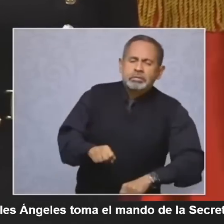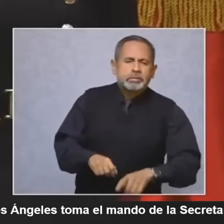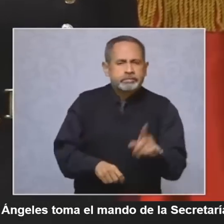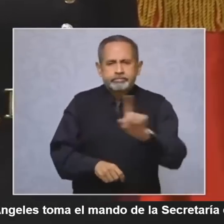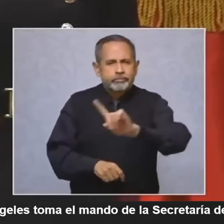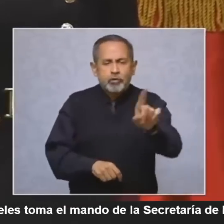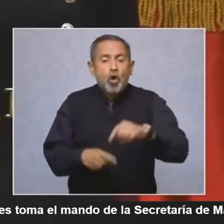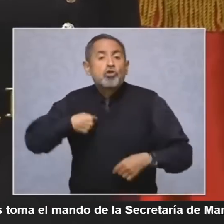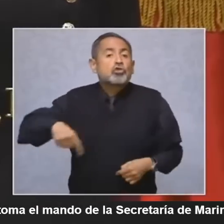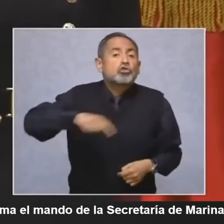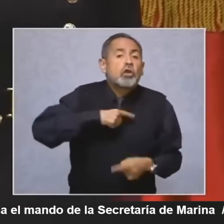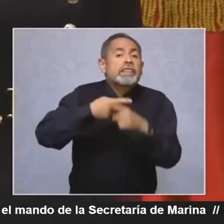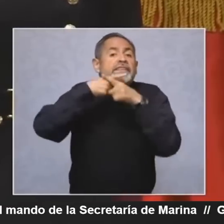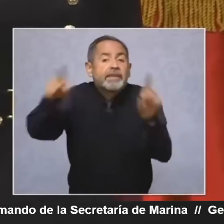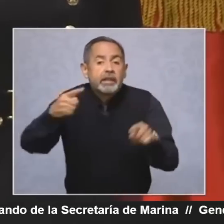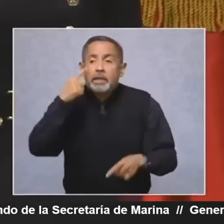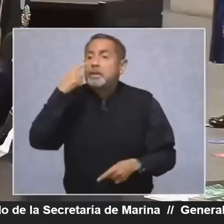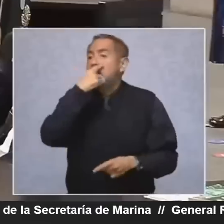somos demócratas.